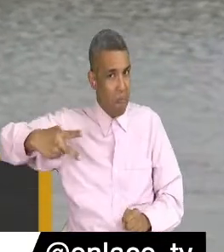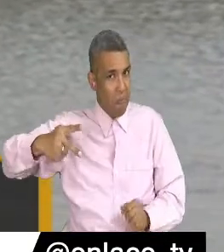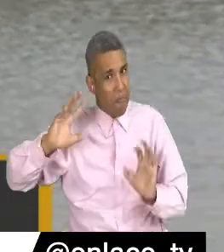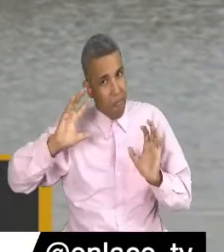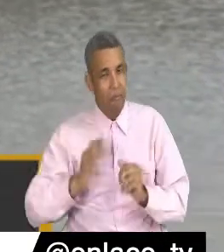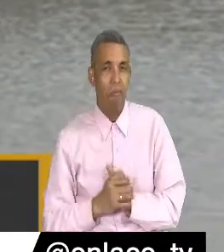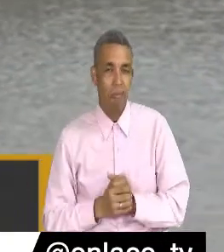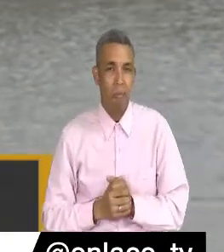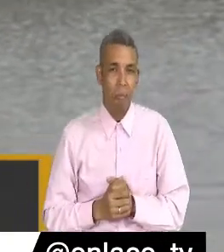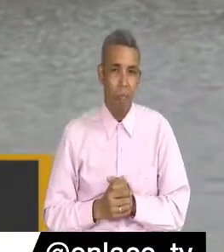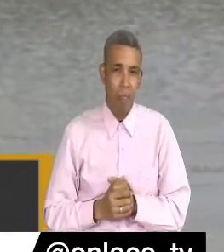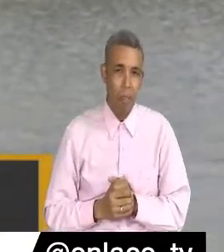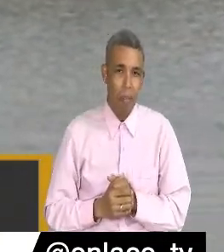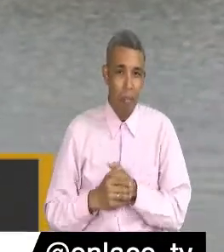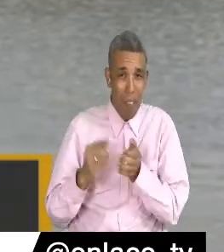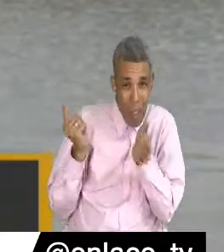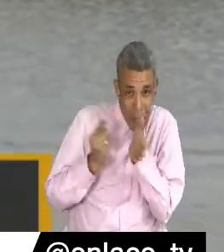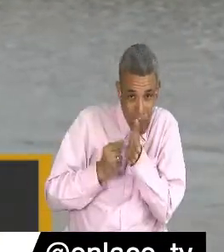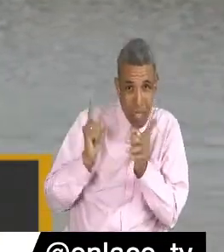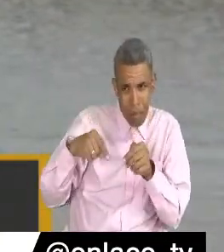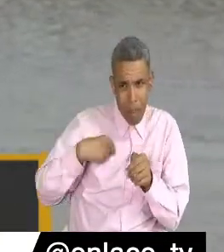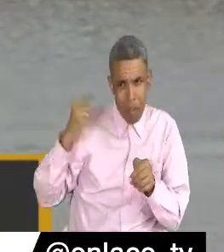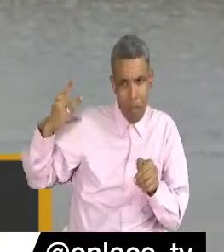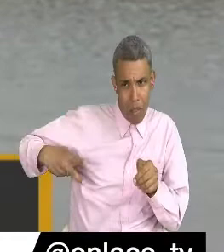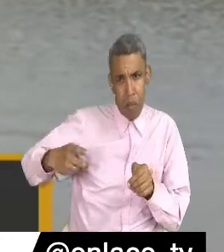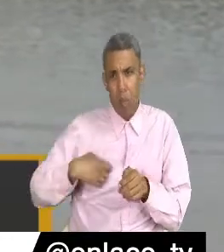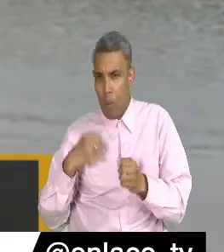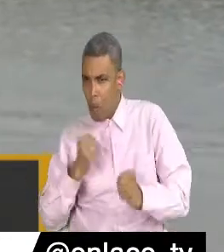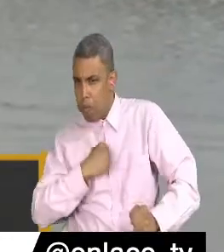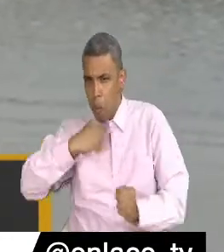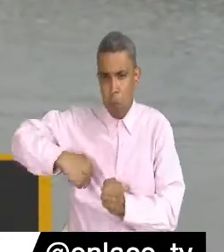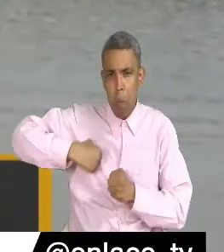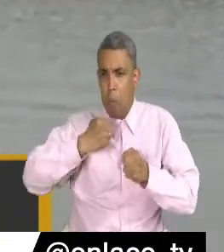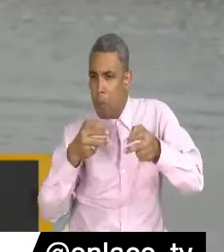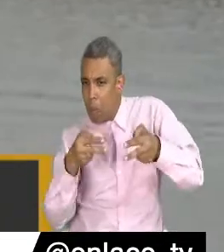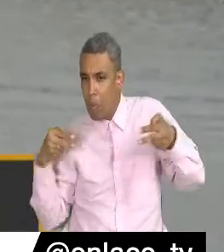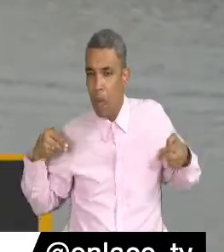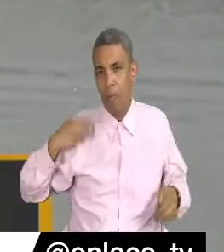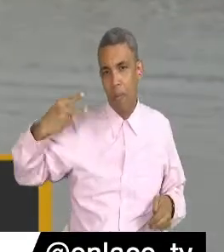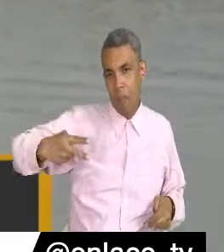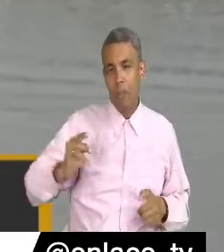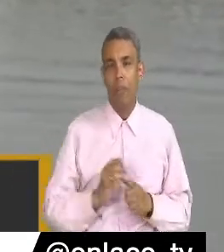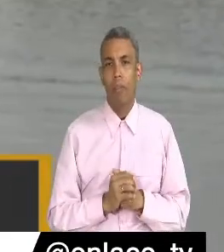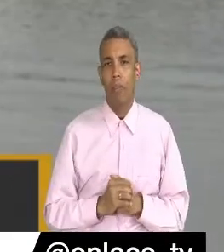en el 1000 metros. La delegación era Bogotá